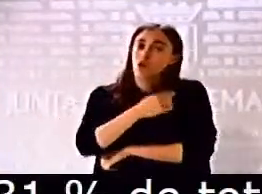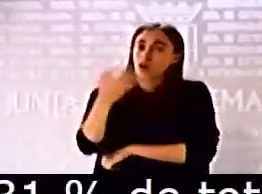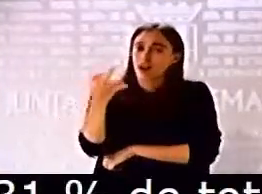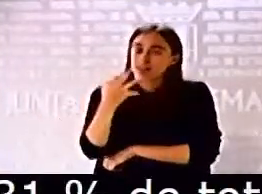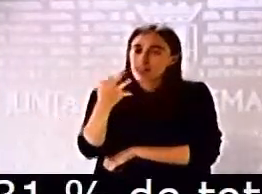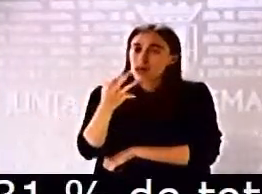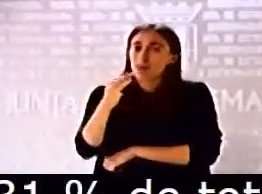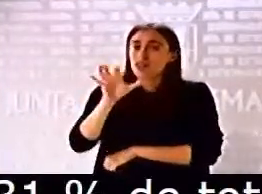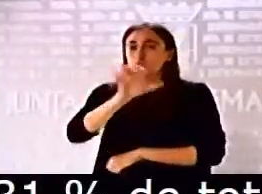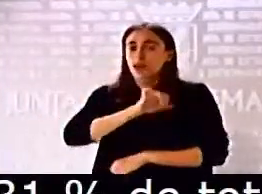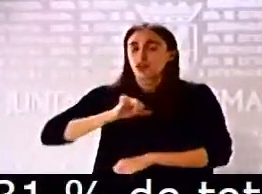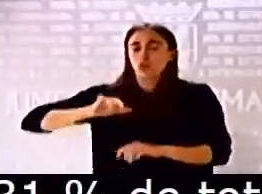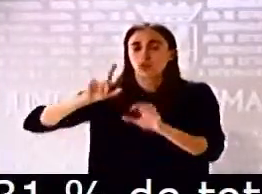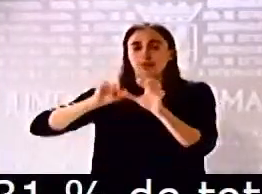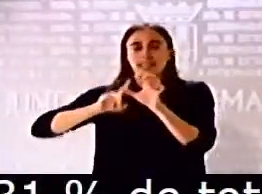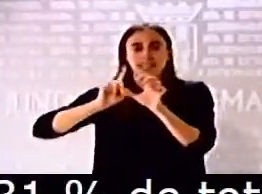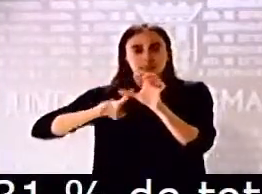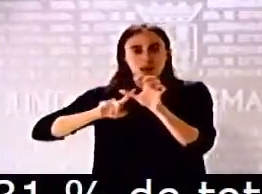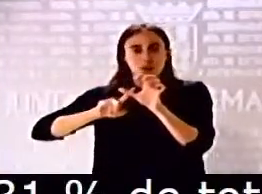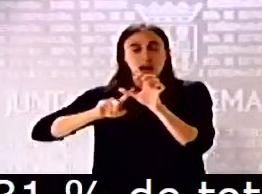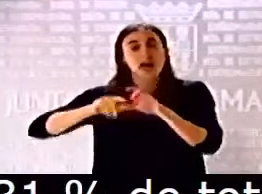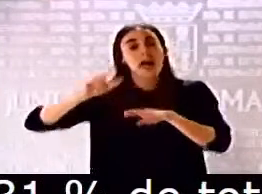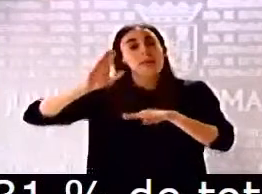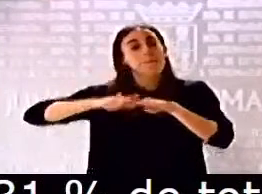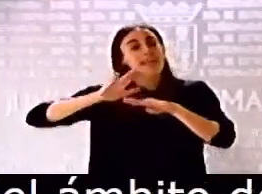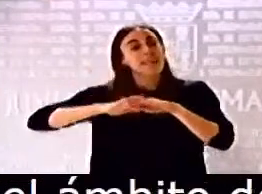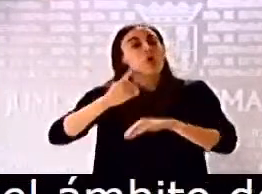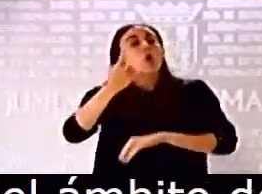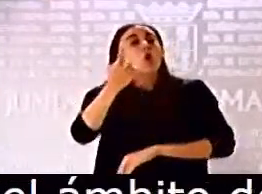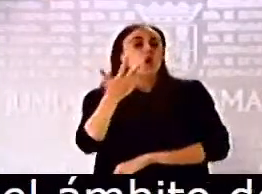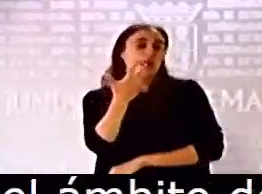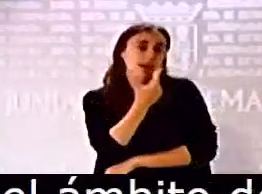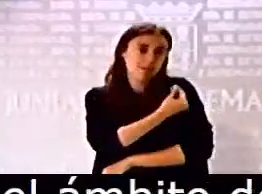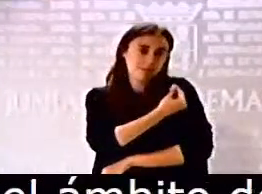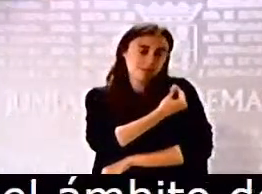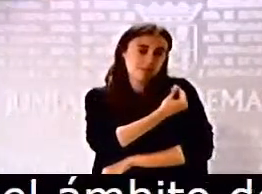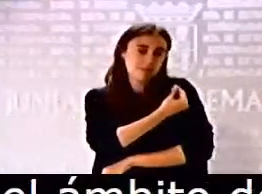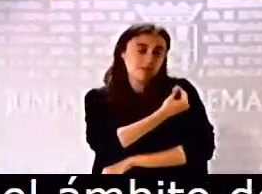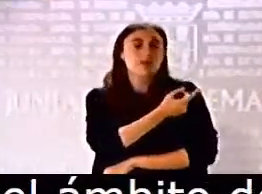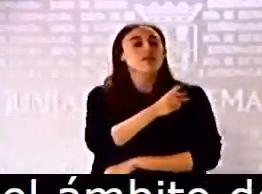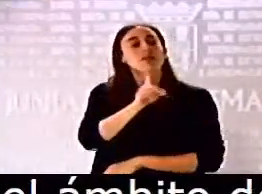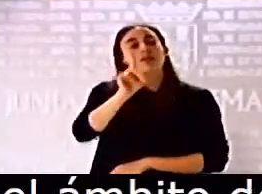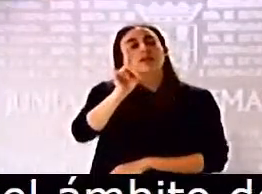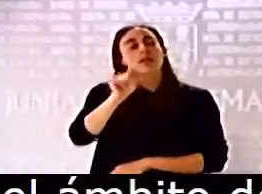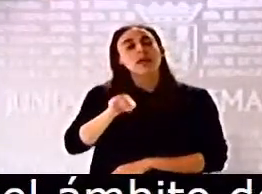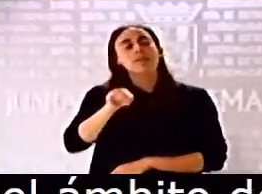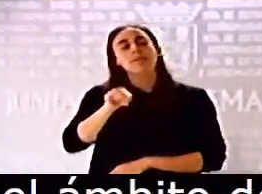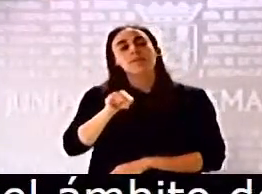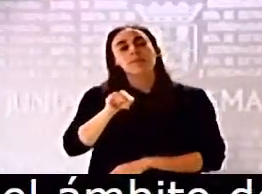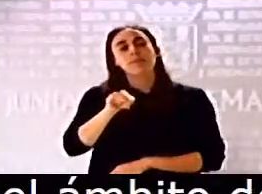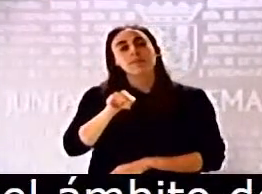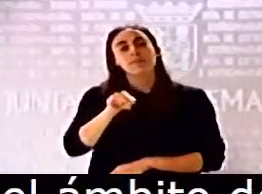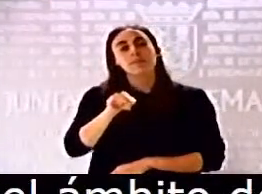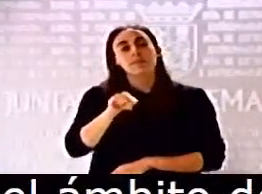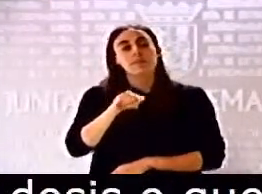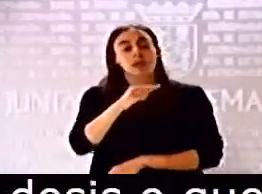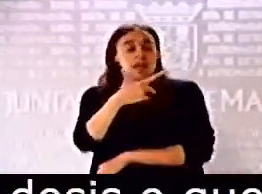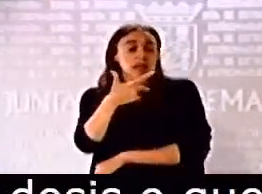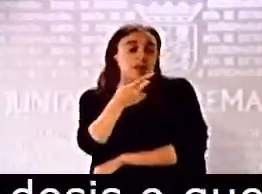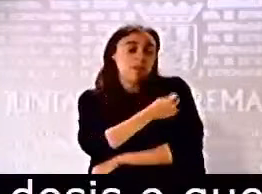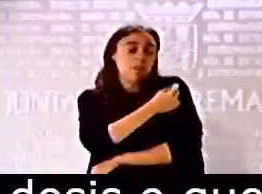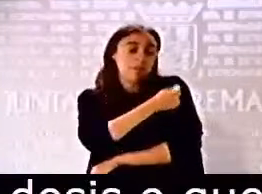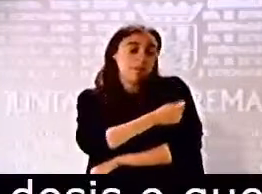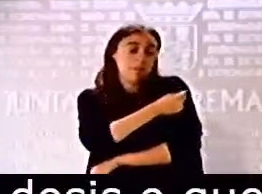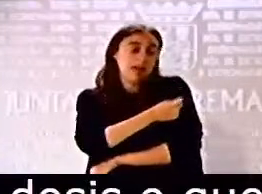Comunidad Autónoma de Extremadura con al menos una dosis, o que hayamos sido capaces de vacunar, según los últimos informes